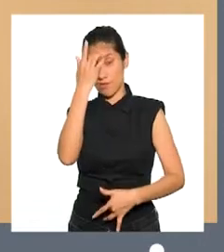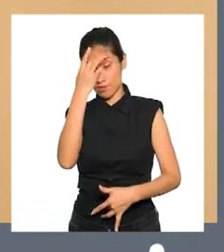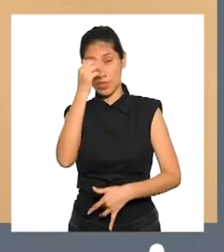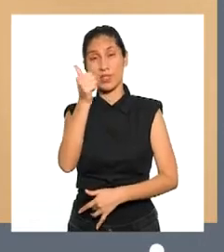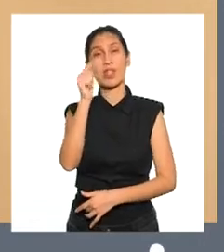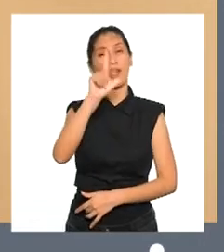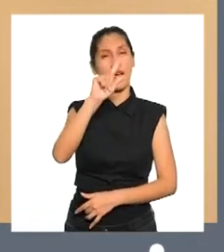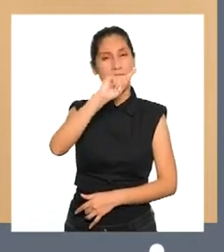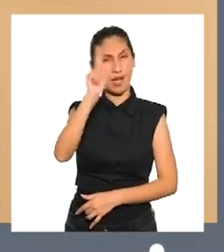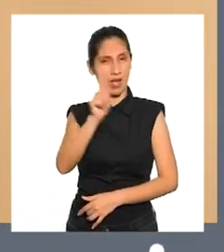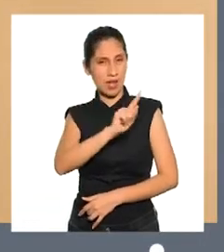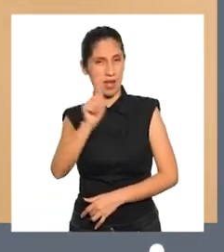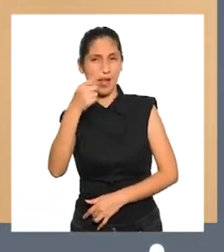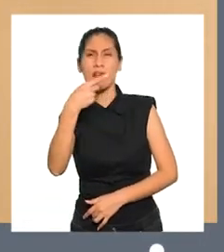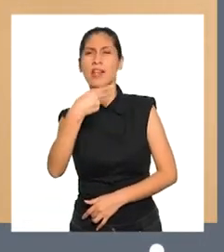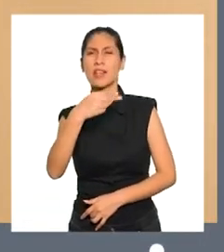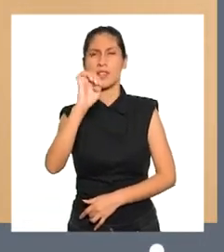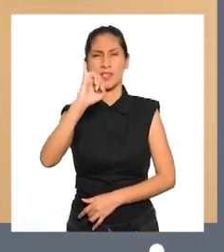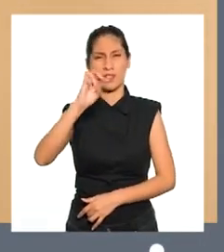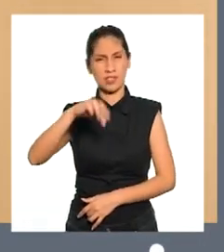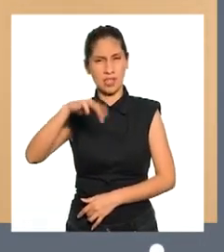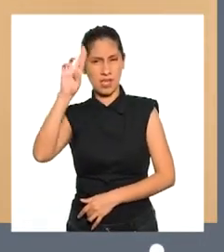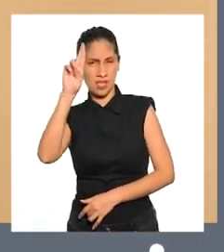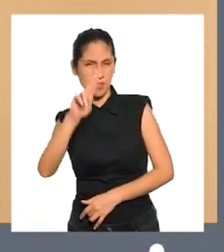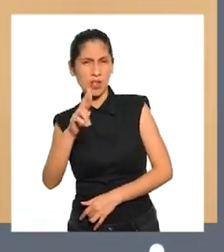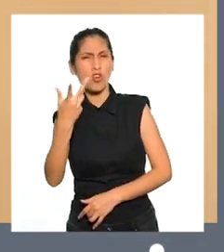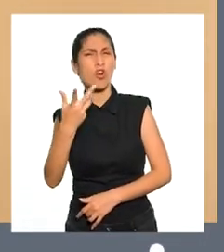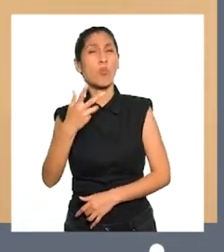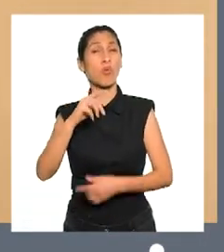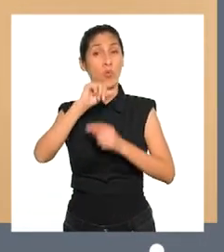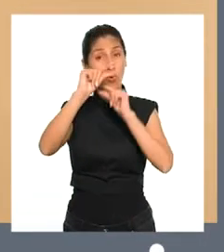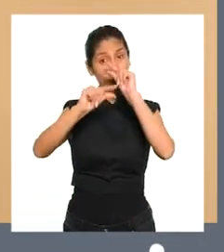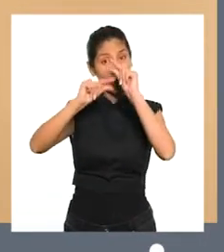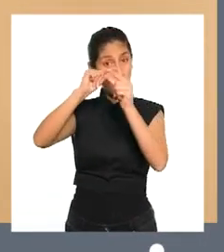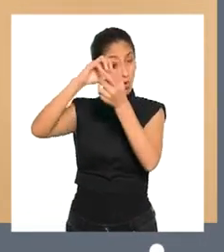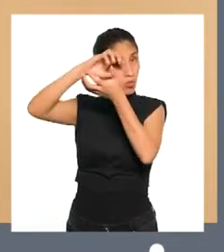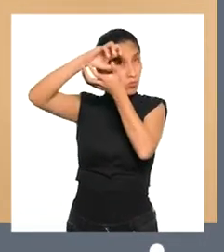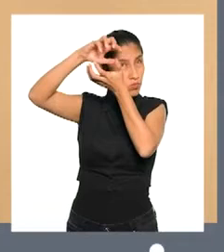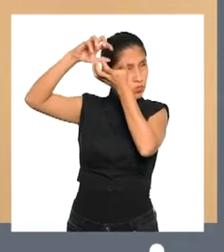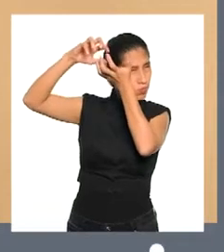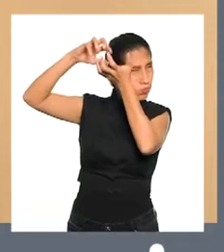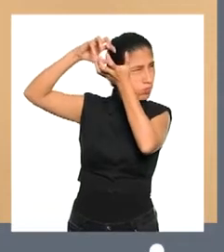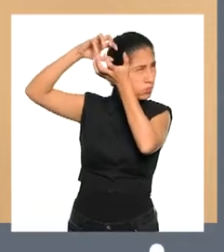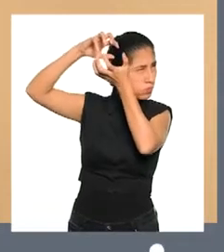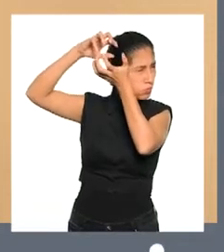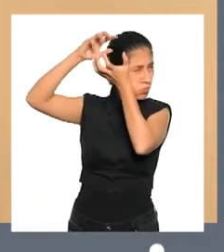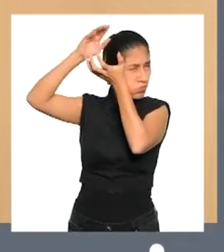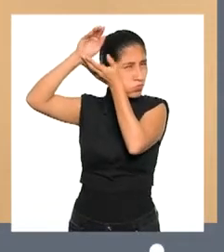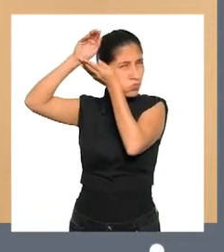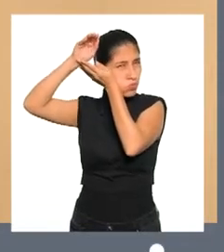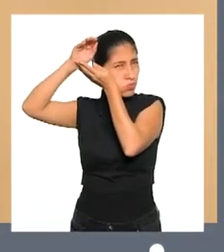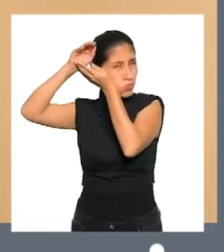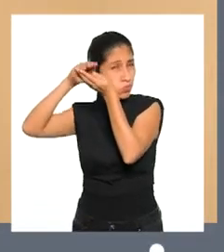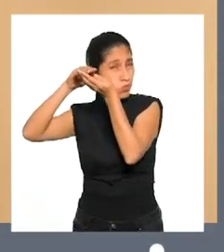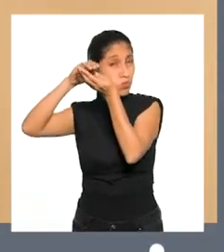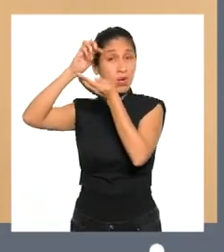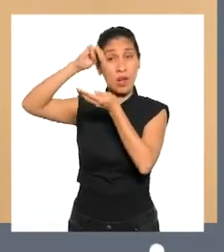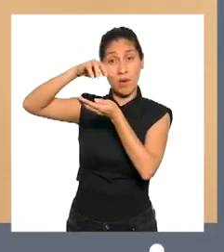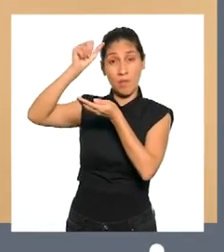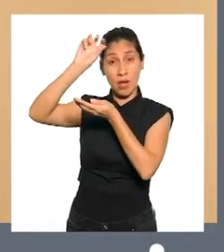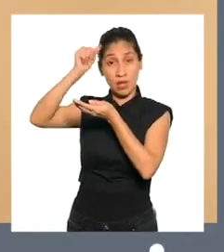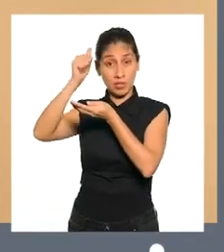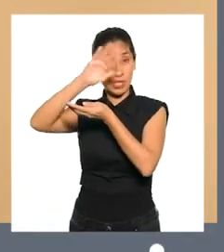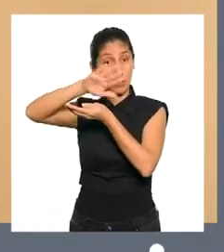progresiva. Se caracteriza por la degeneración de las células nerviosas del cerebro y una disminución de la masa cerebral.